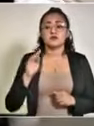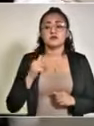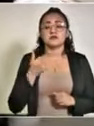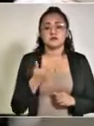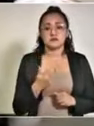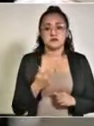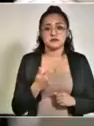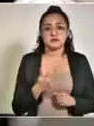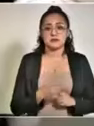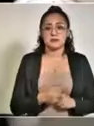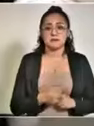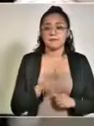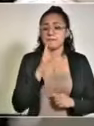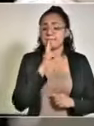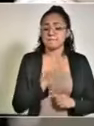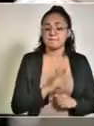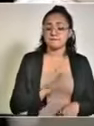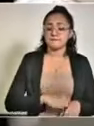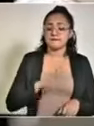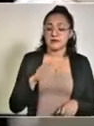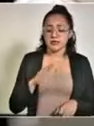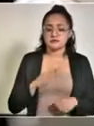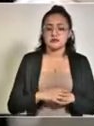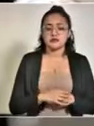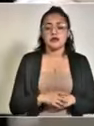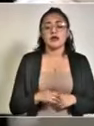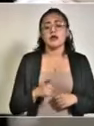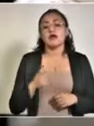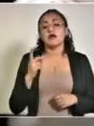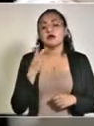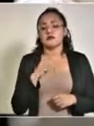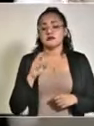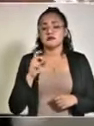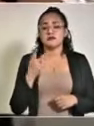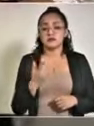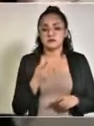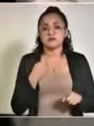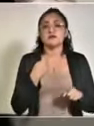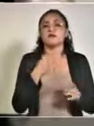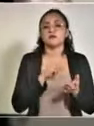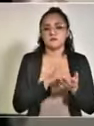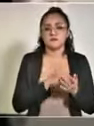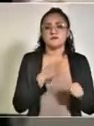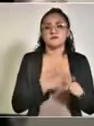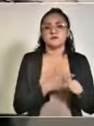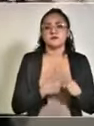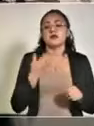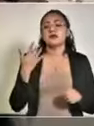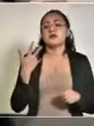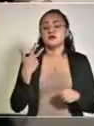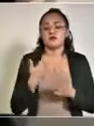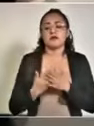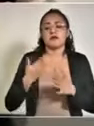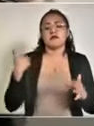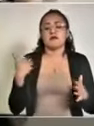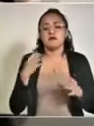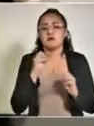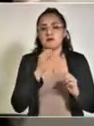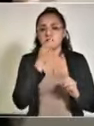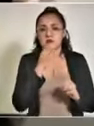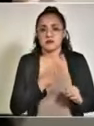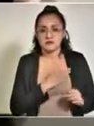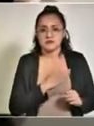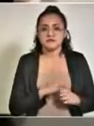396 reportados más, siendo 338 activos y 58 rezagados. La